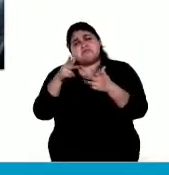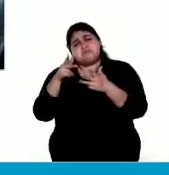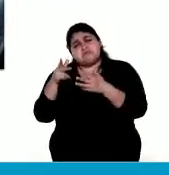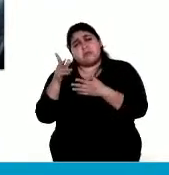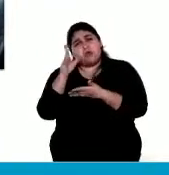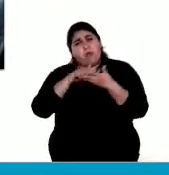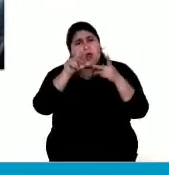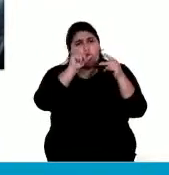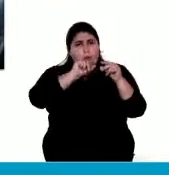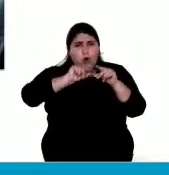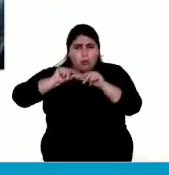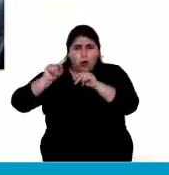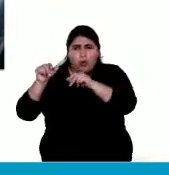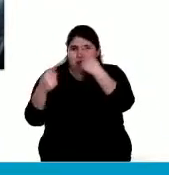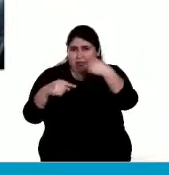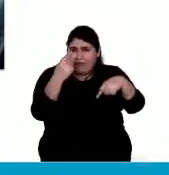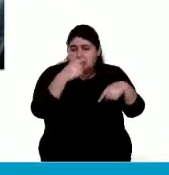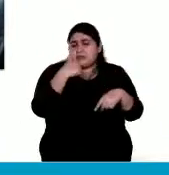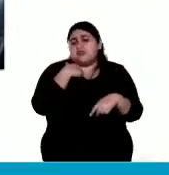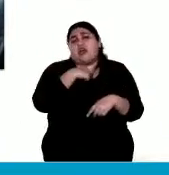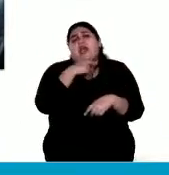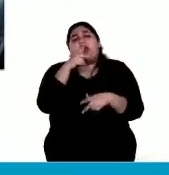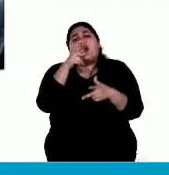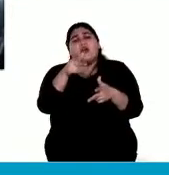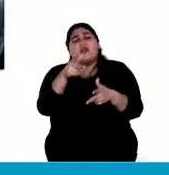números, quiero